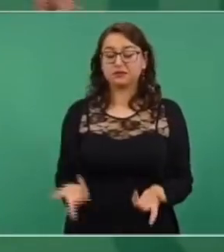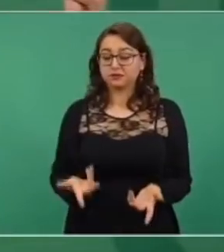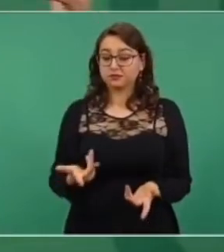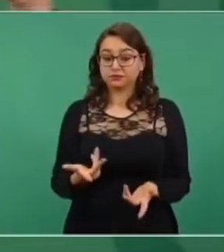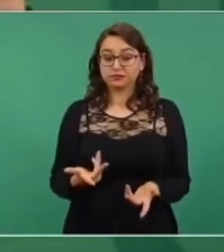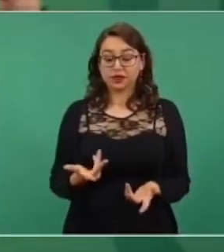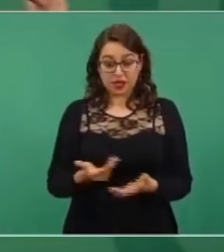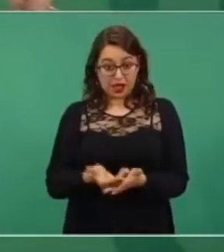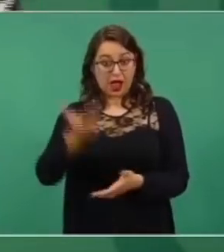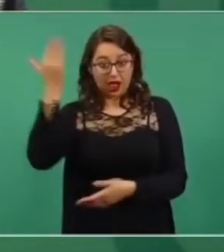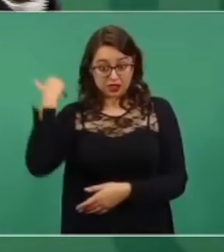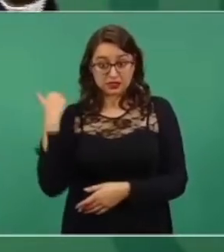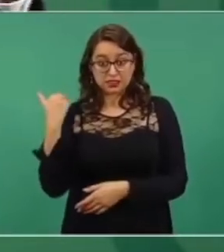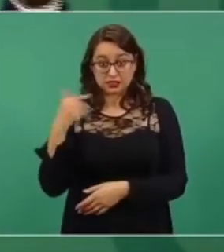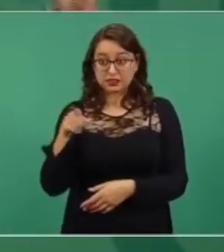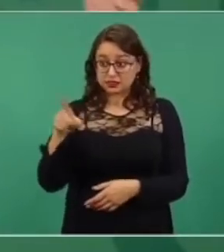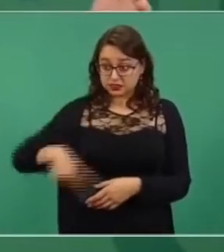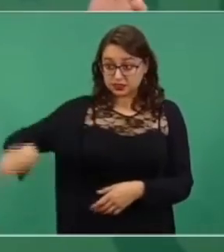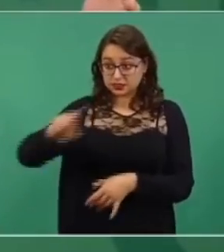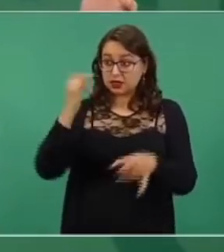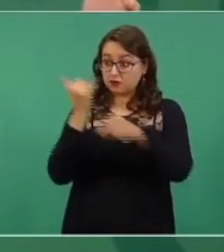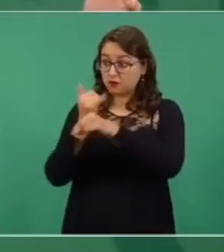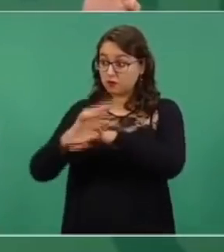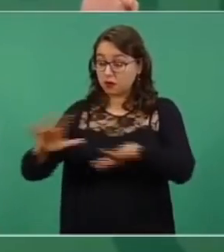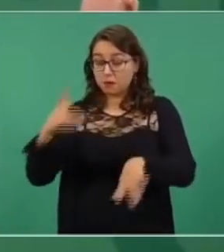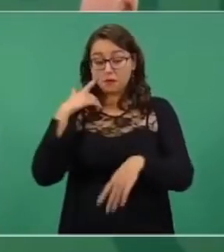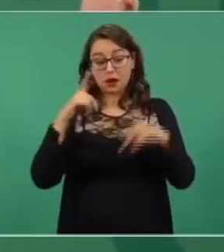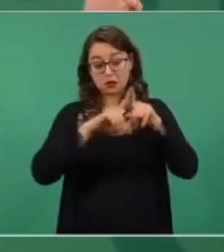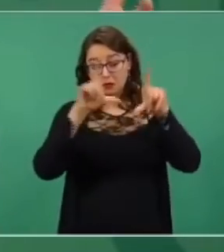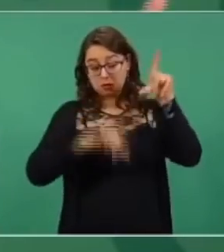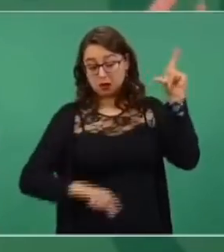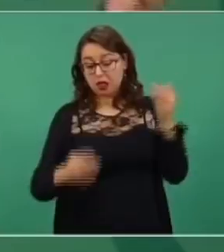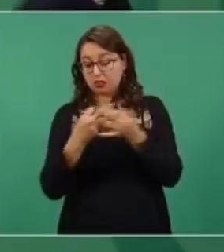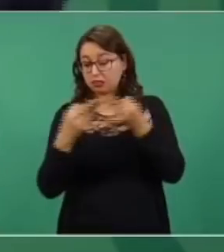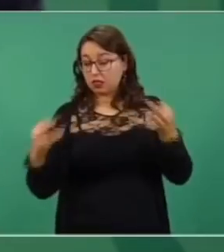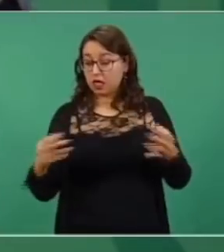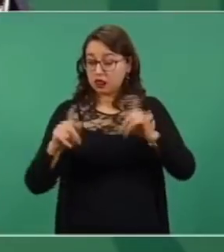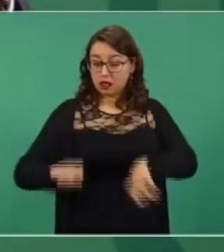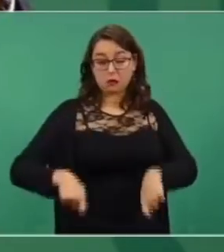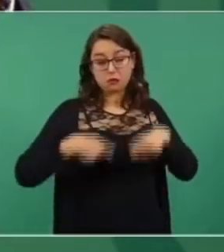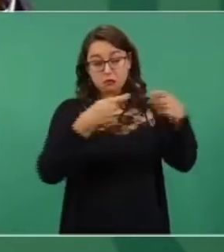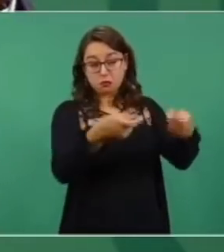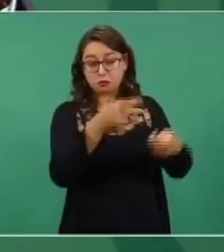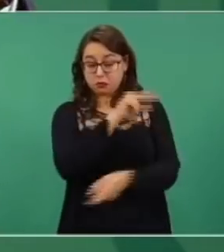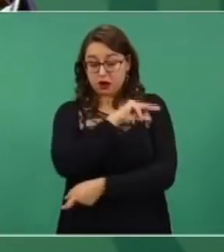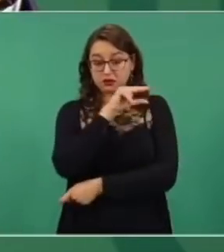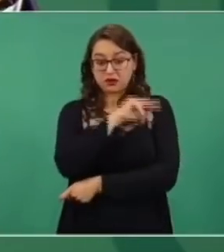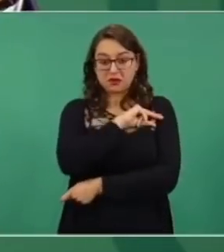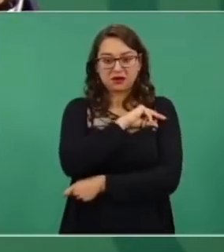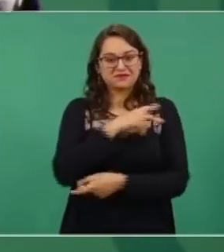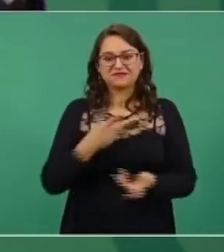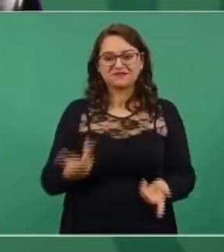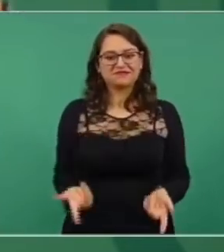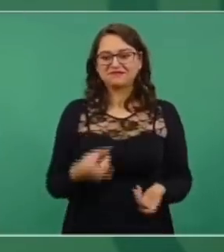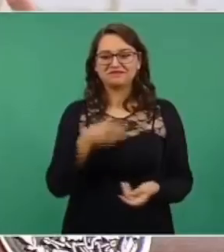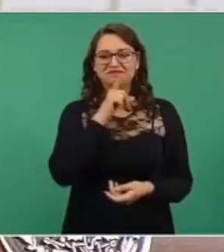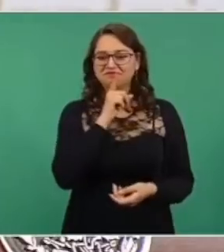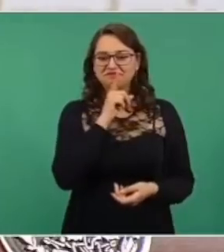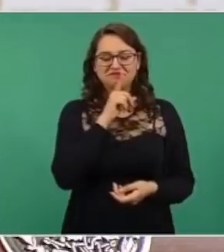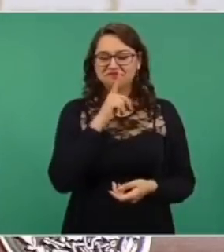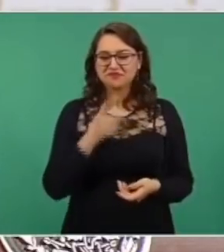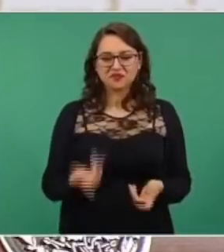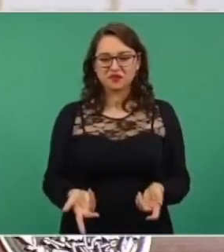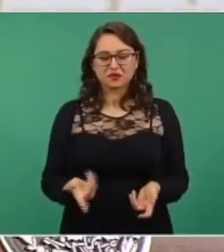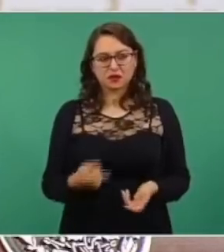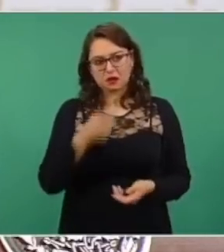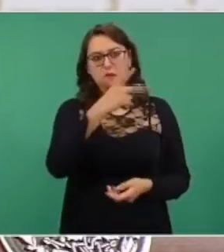bloques, grandes extensiones del territorio nacional para que empresas privadas sacaran el petróleo.